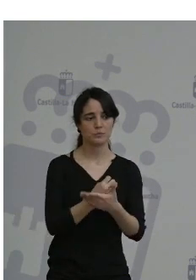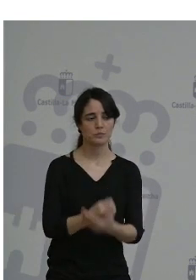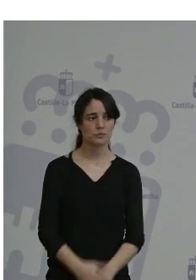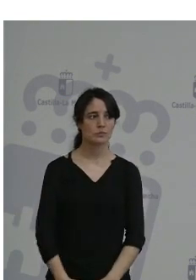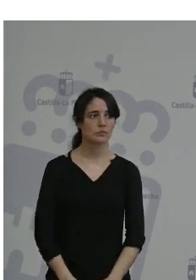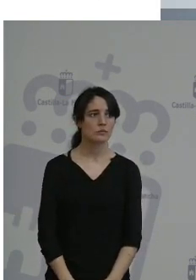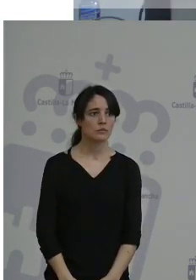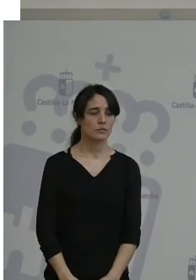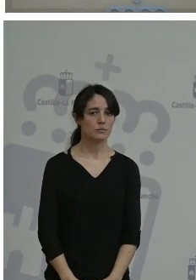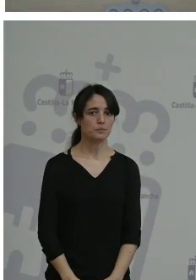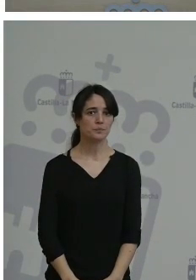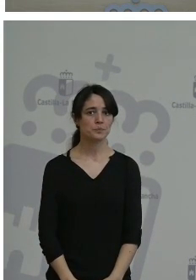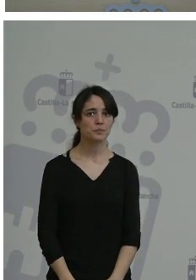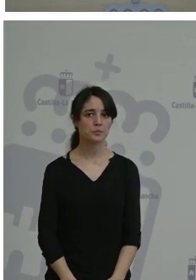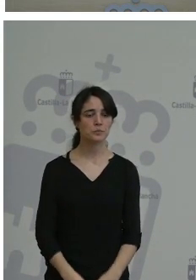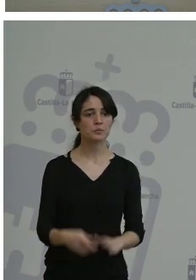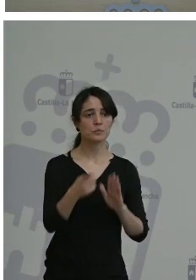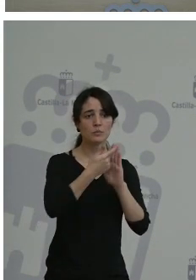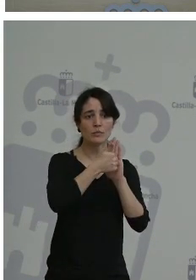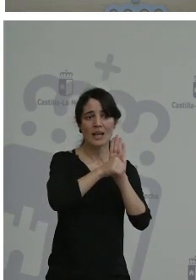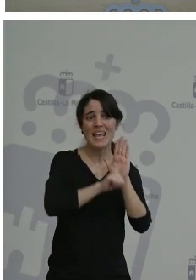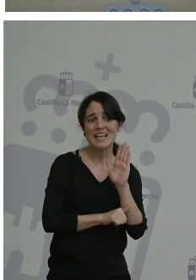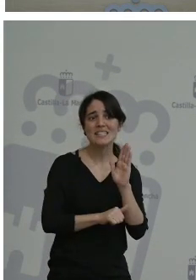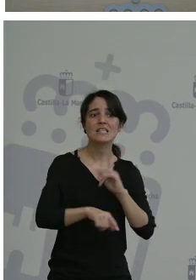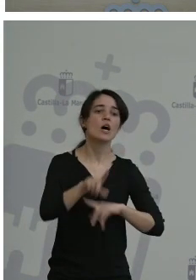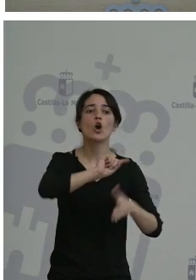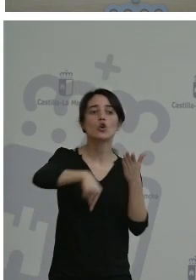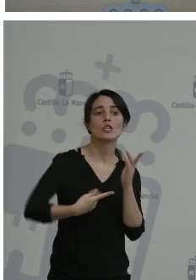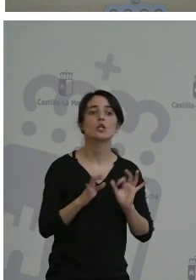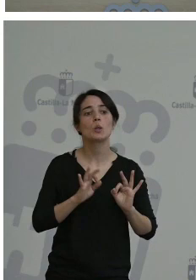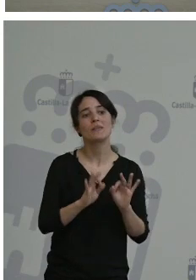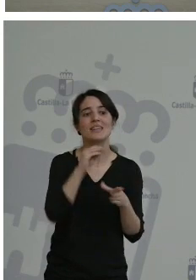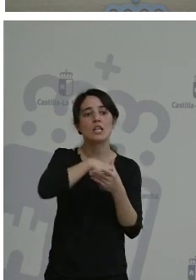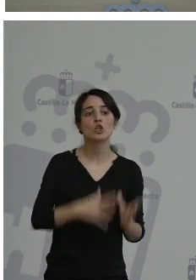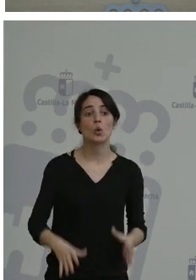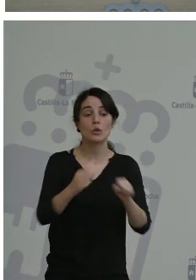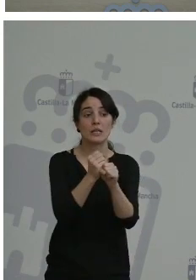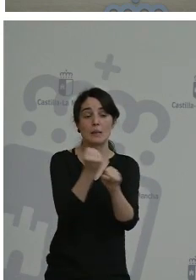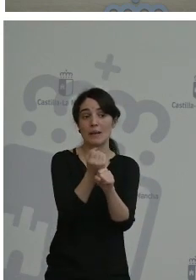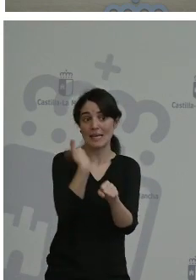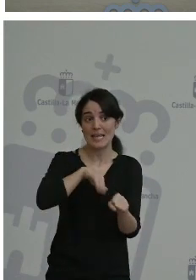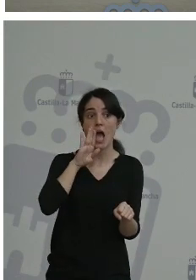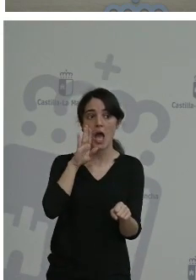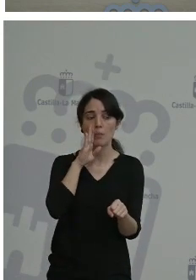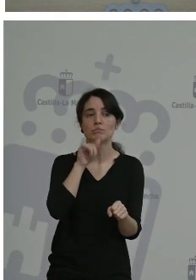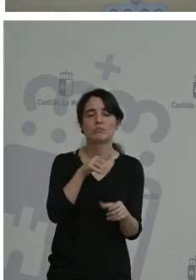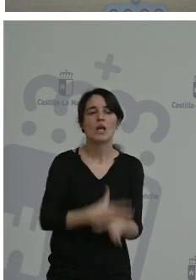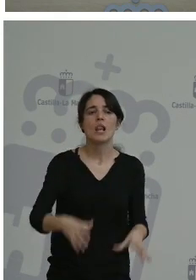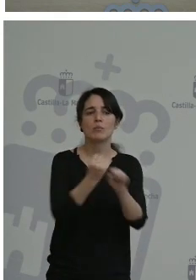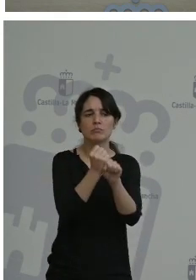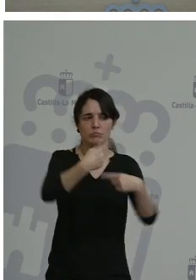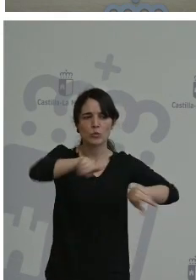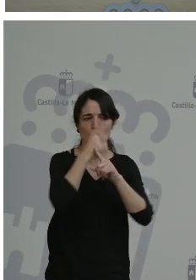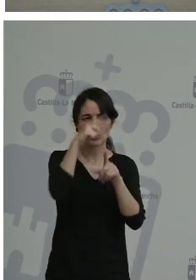En cuanto a las listas de contratación específicas a las bolsas de trabajo, pues lo que hemos estado comentando en las bolsas de trabajo, como sabéis, la